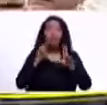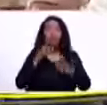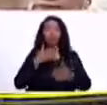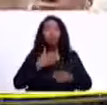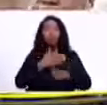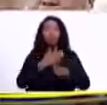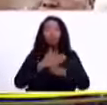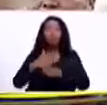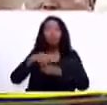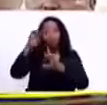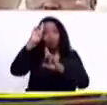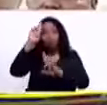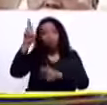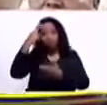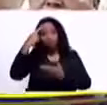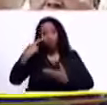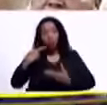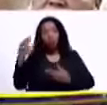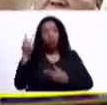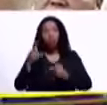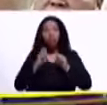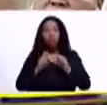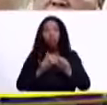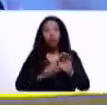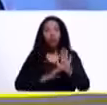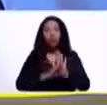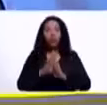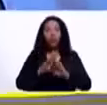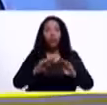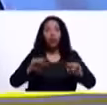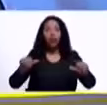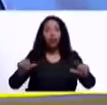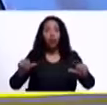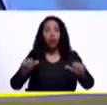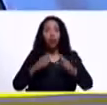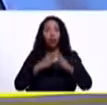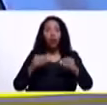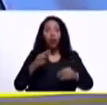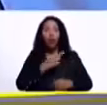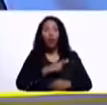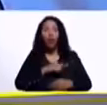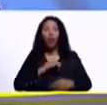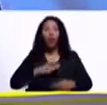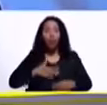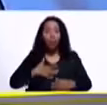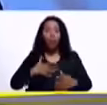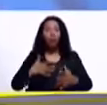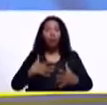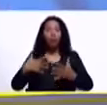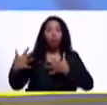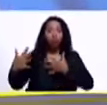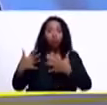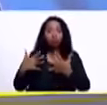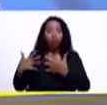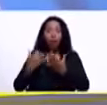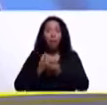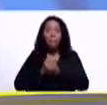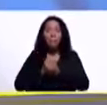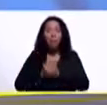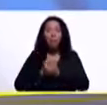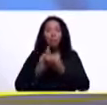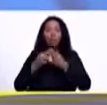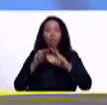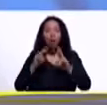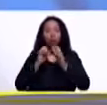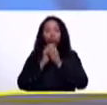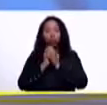por el respeto y que Venezuela siga siendo territorio donde todas las religiones convivimos con amor, en paz, orando a